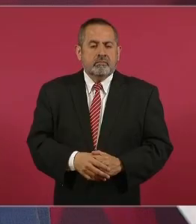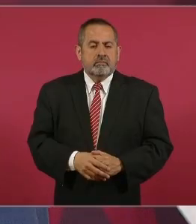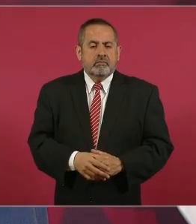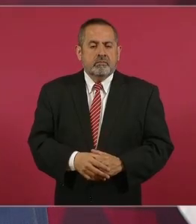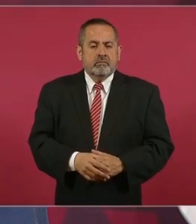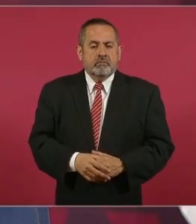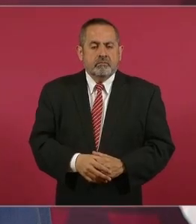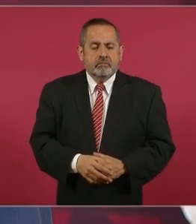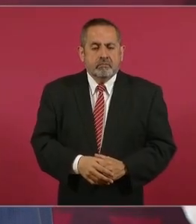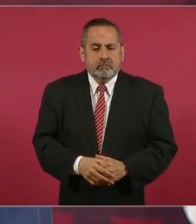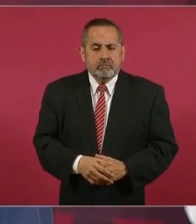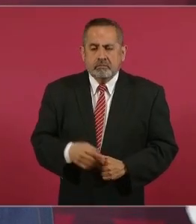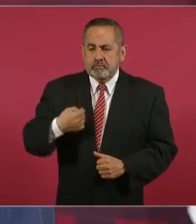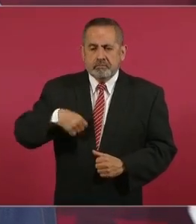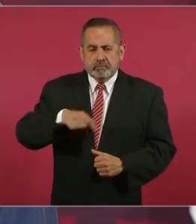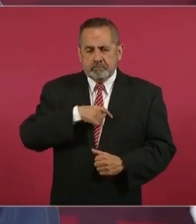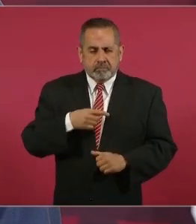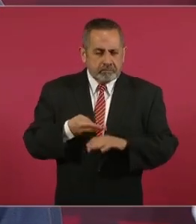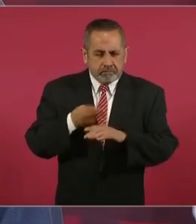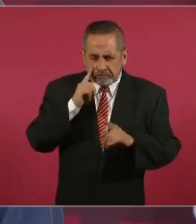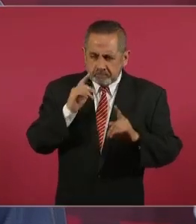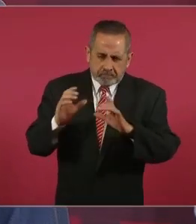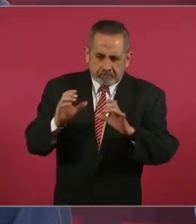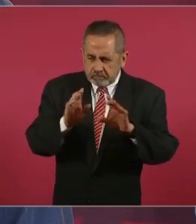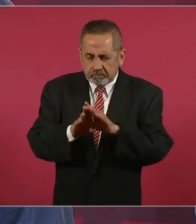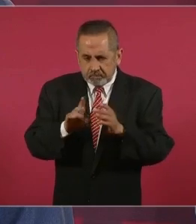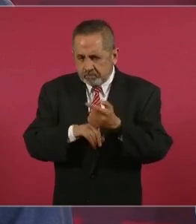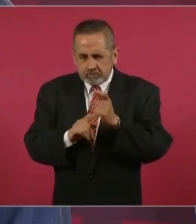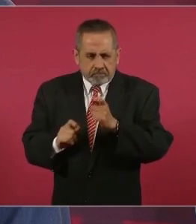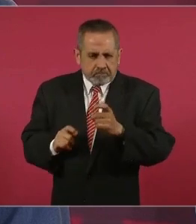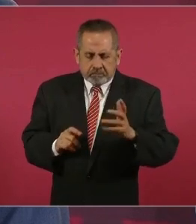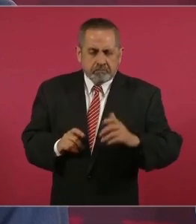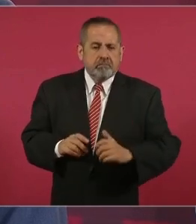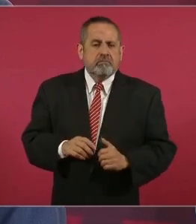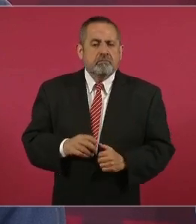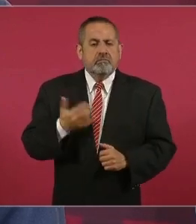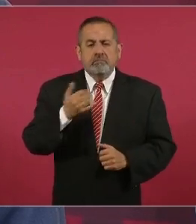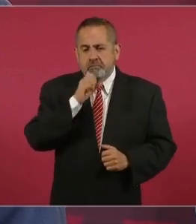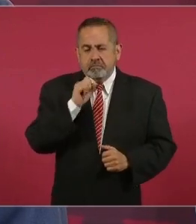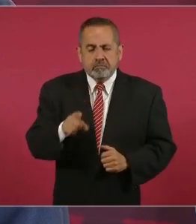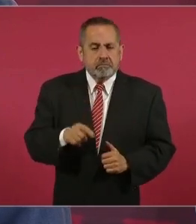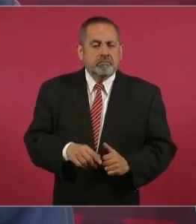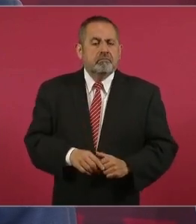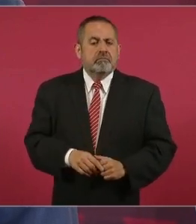Hemos estado muy pendientes y